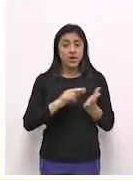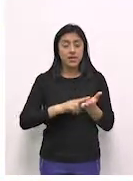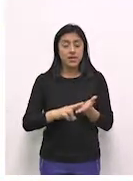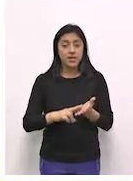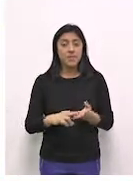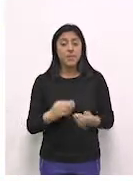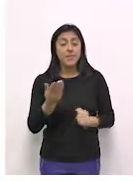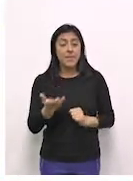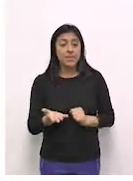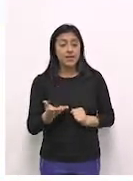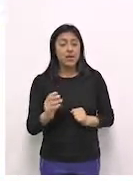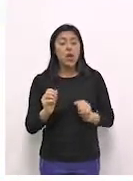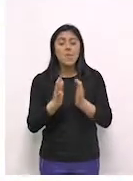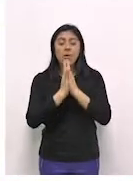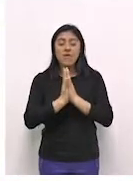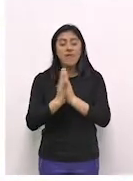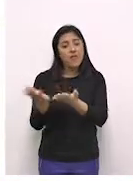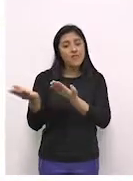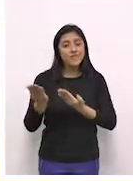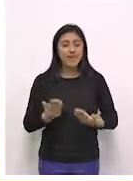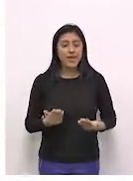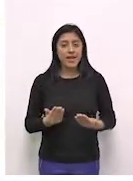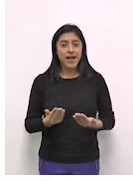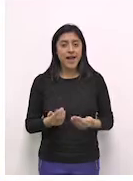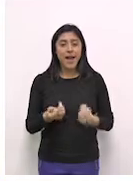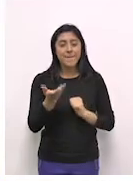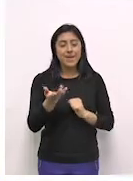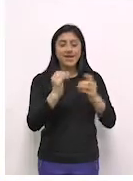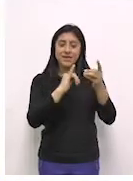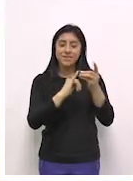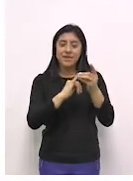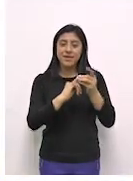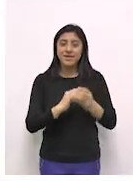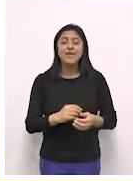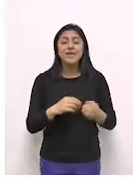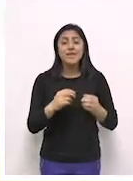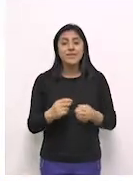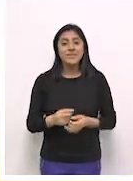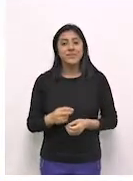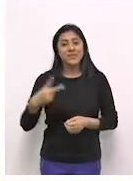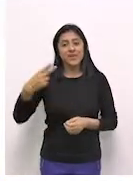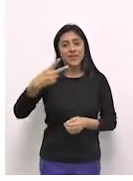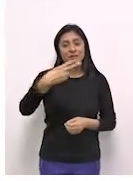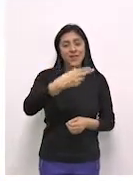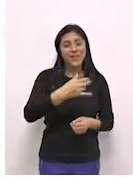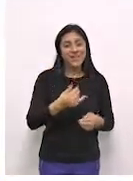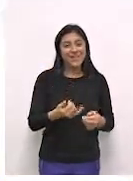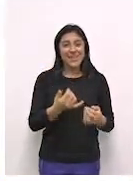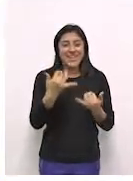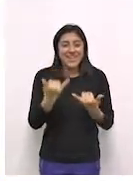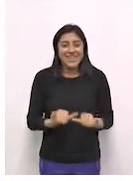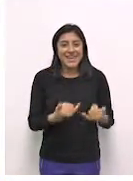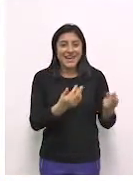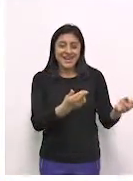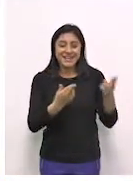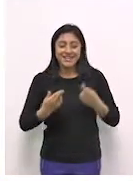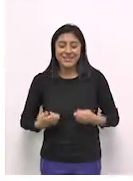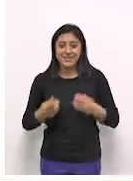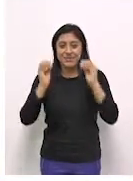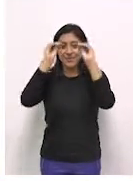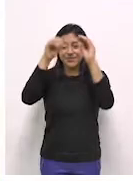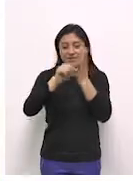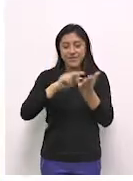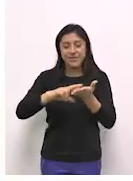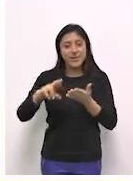recogerlo, puede acercarse a una de las oficinas de RENAP, donde tenemos miles que esperan por sus propietarios. Vamos a un corte y nos vemos en